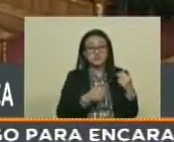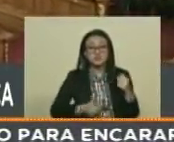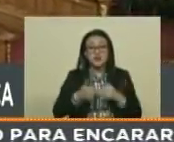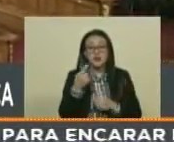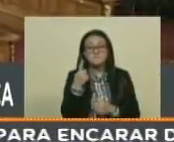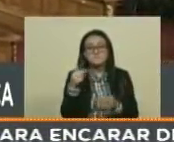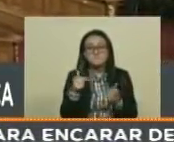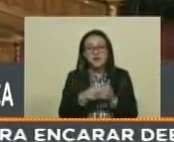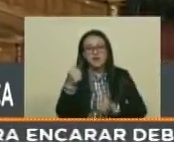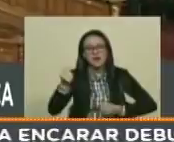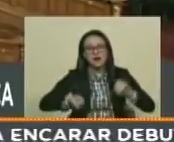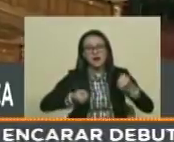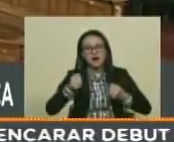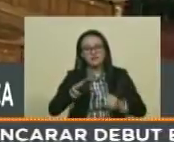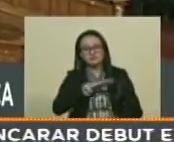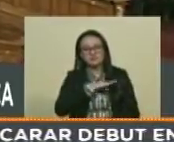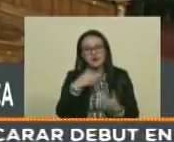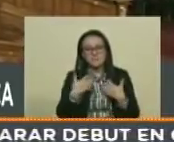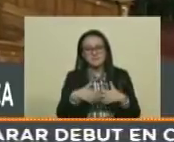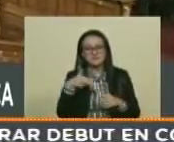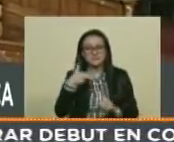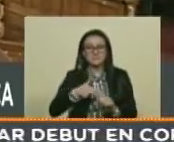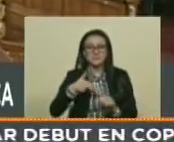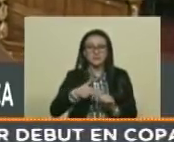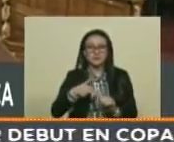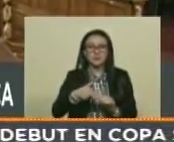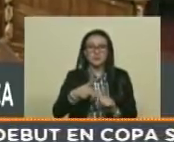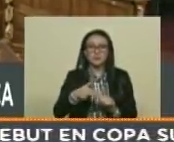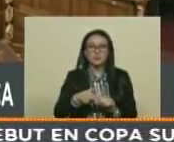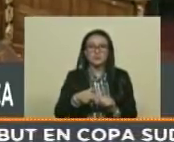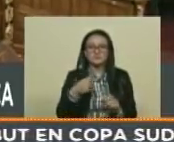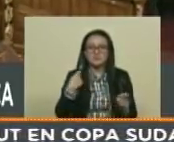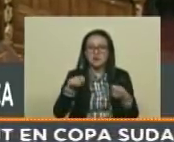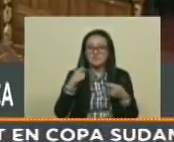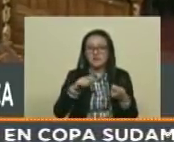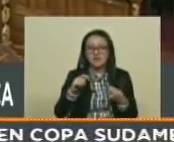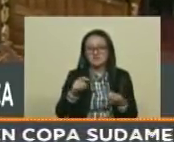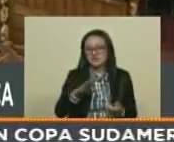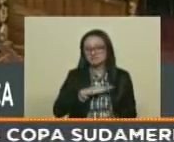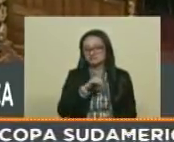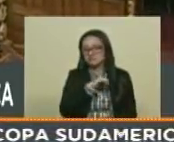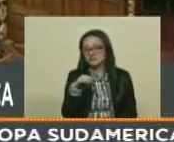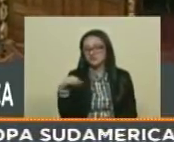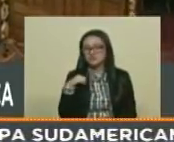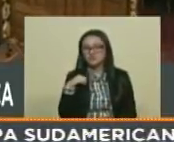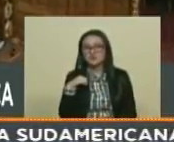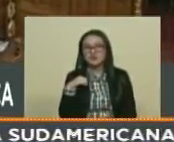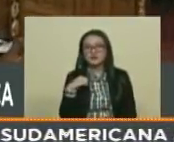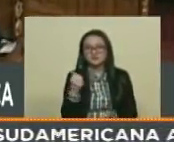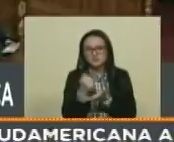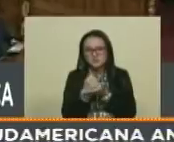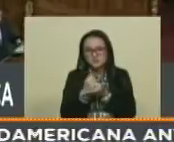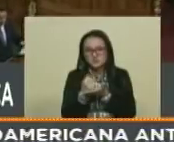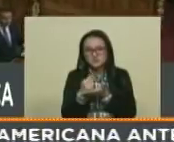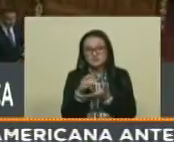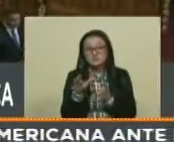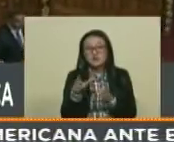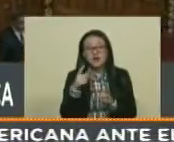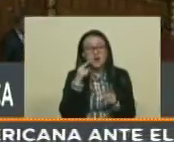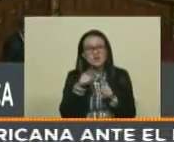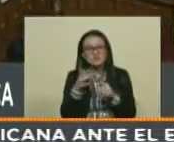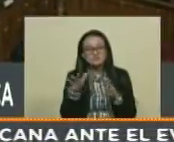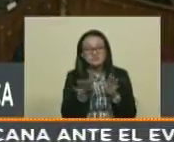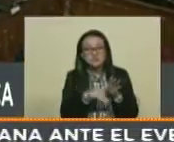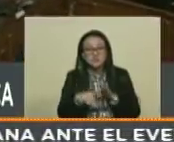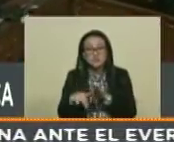vehículos pertenecientes a la empresa petrolera para la venta de sus partes y de sus cereales con fines delictivos. Es algo